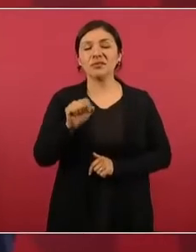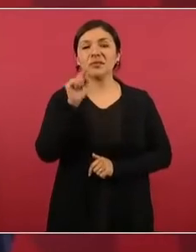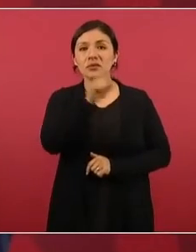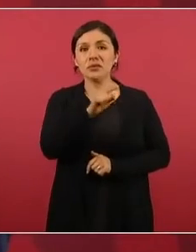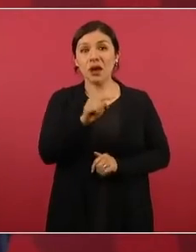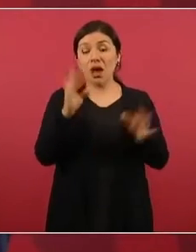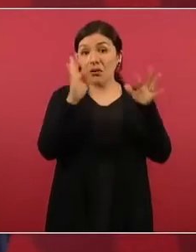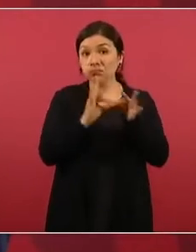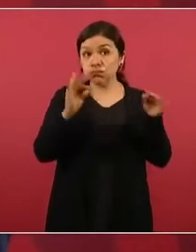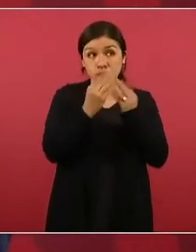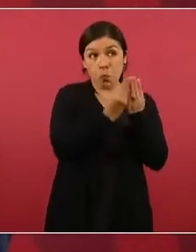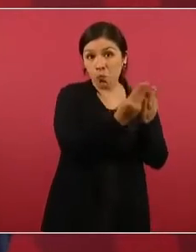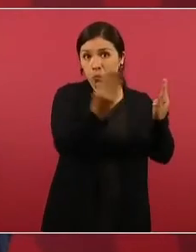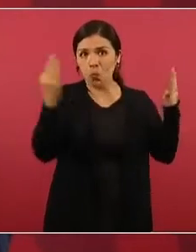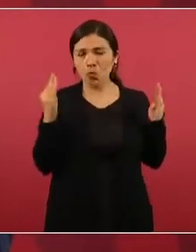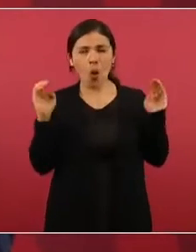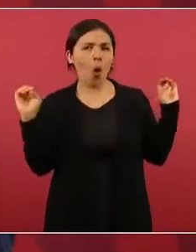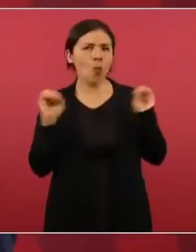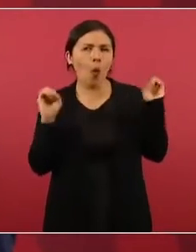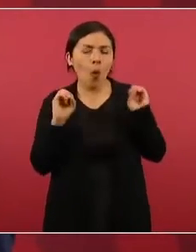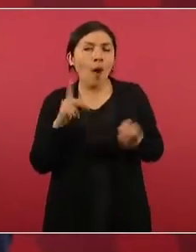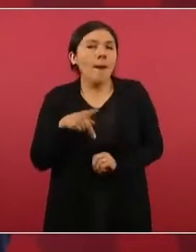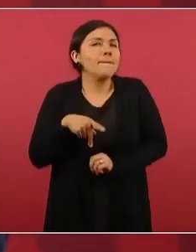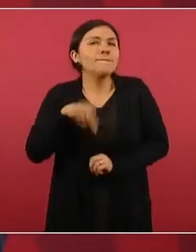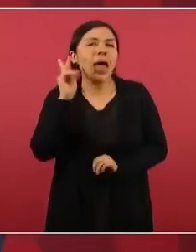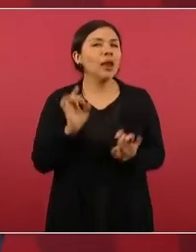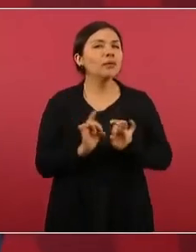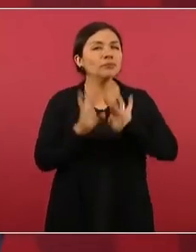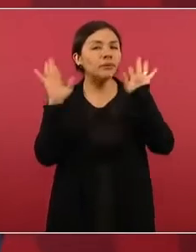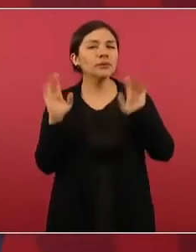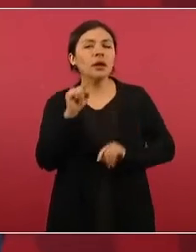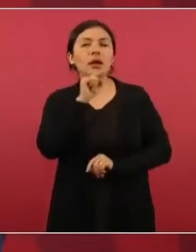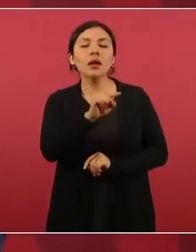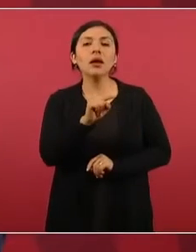no habló de muro, pero de repente